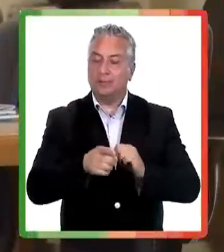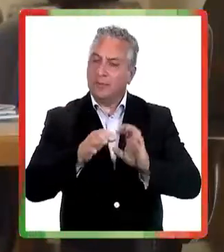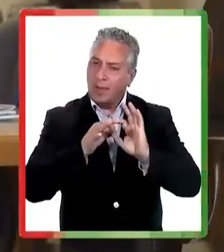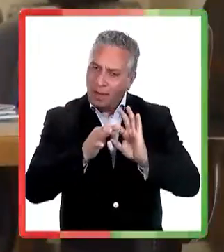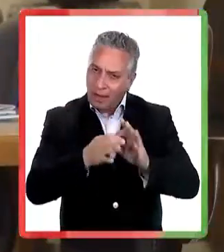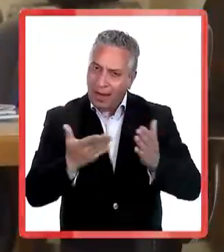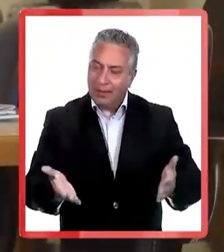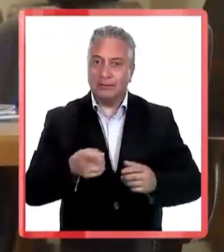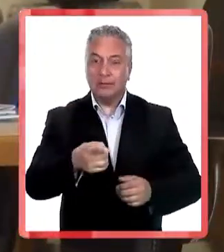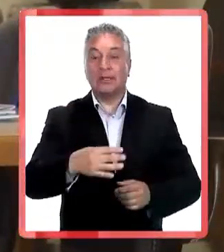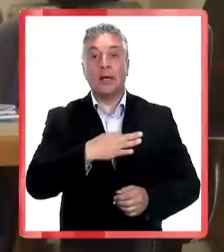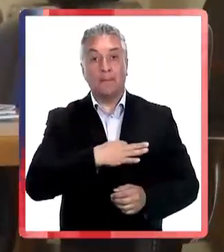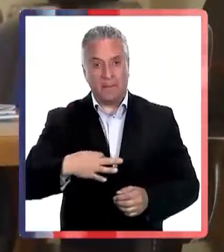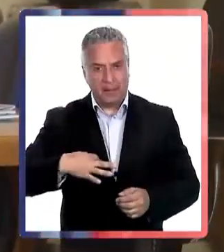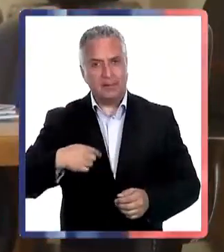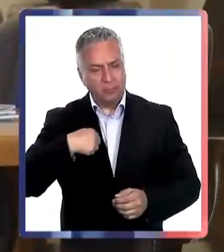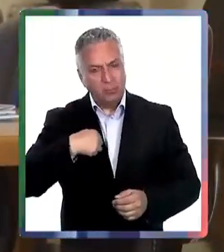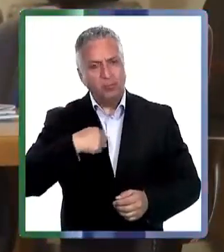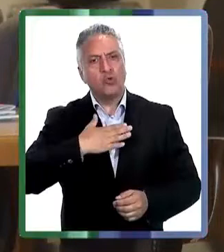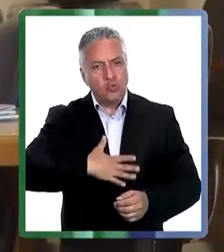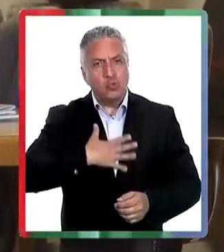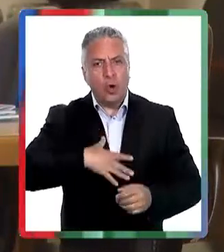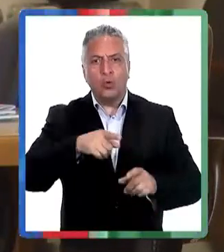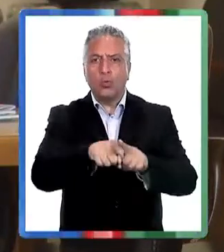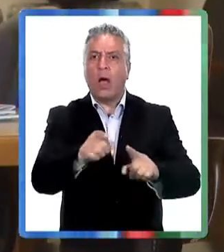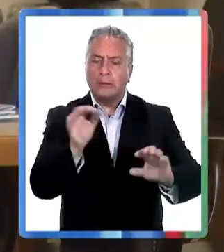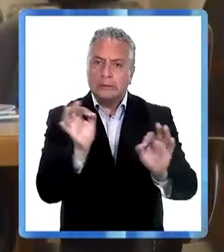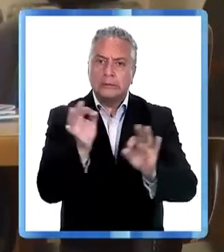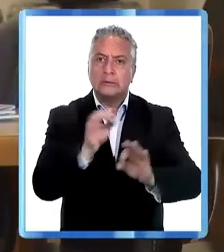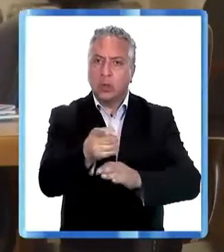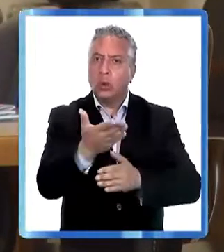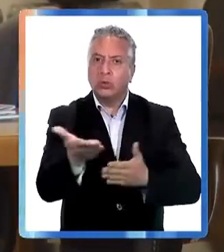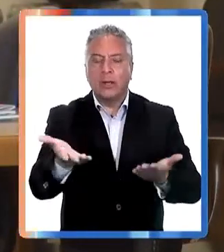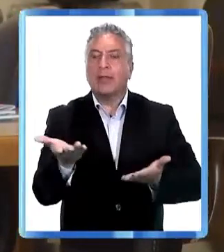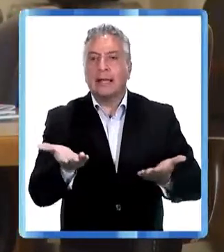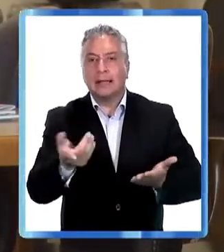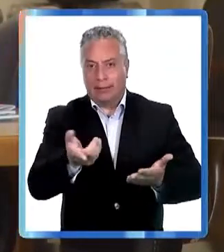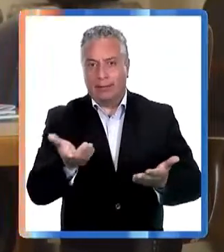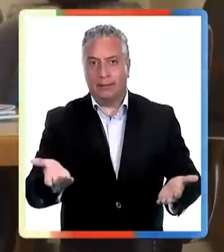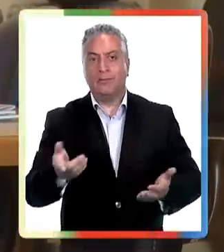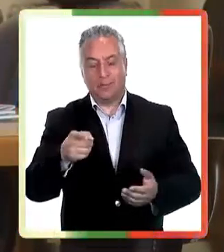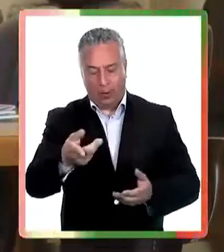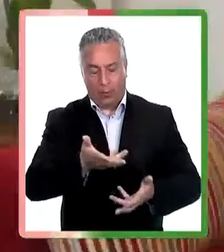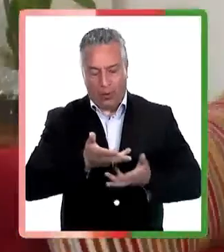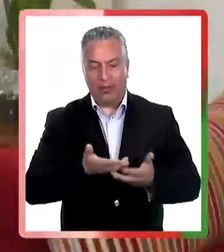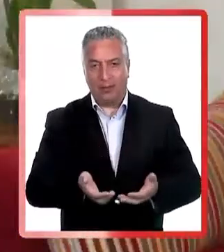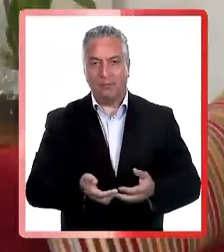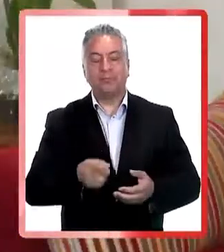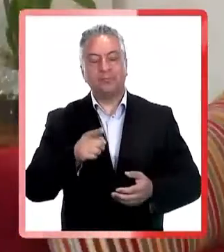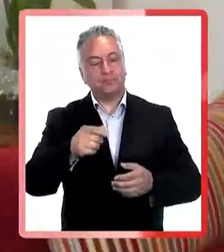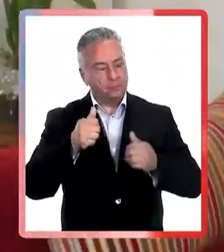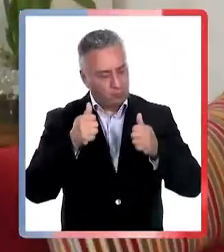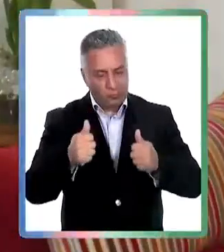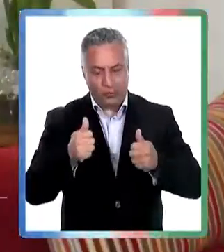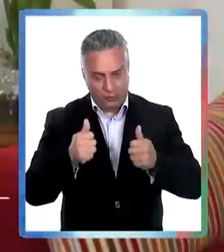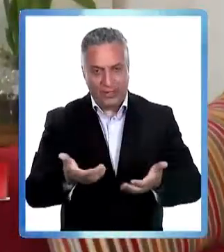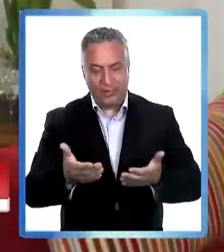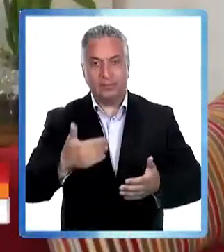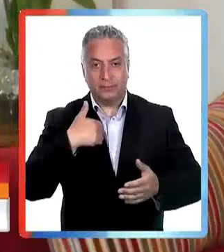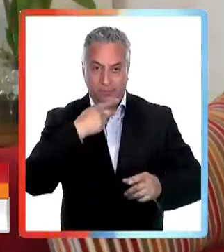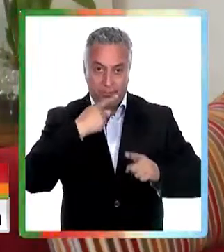con las regiones. Ministra, antes de comenzar, me gustaría que nos cuente sobre usted, para que la gente de regiones la conozca. Muy bien.